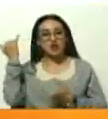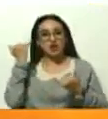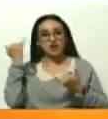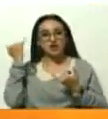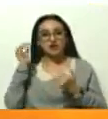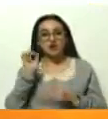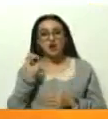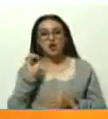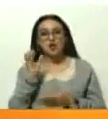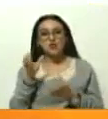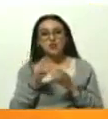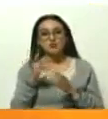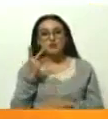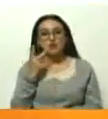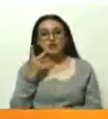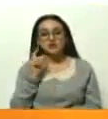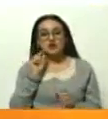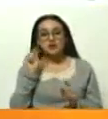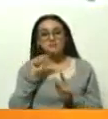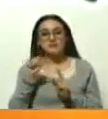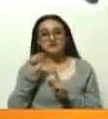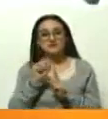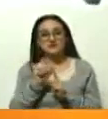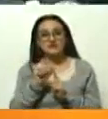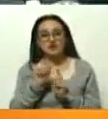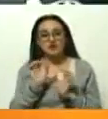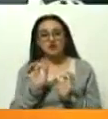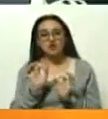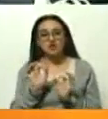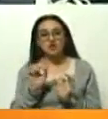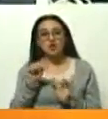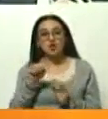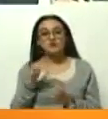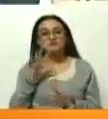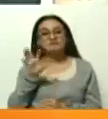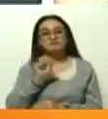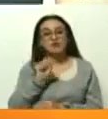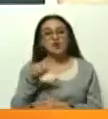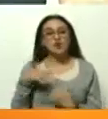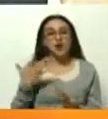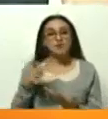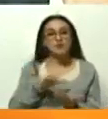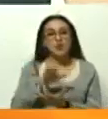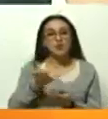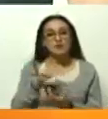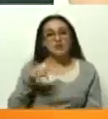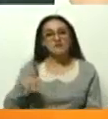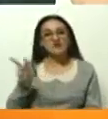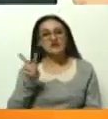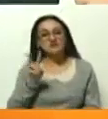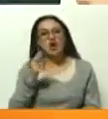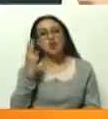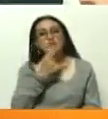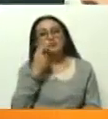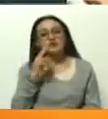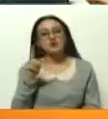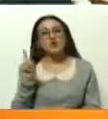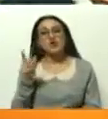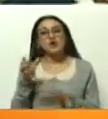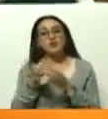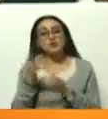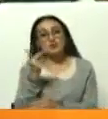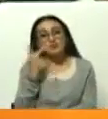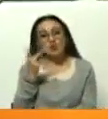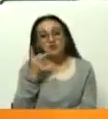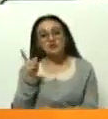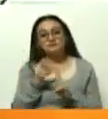o partidos en específico. Hoy estamos acá para identificar los problemas de la nación y comprometidos la clase política primeramente con lo que